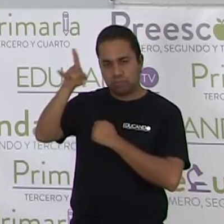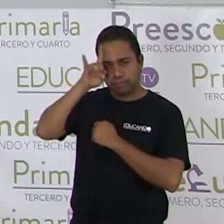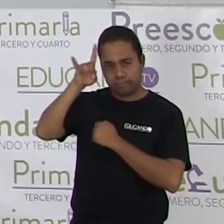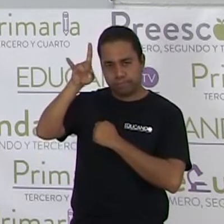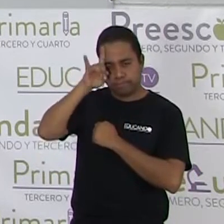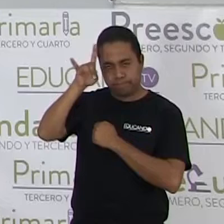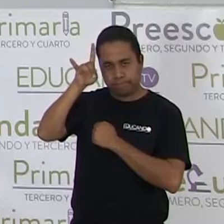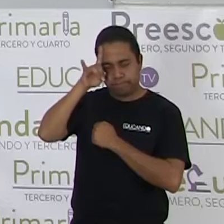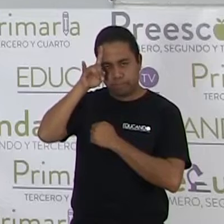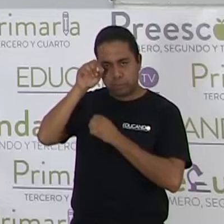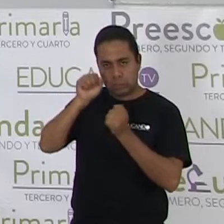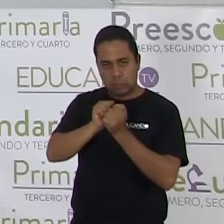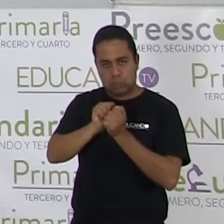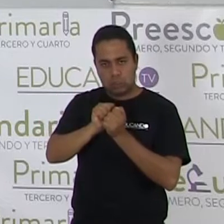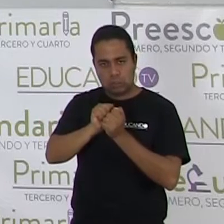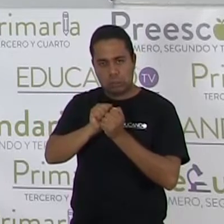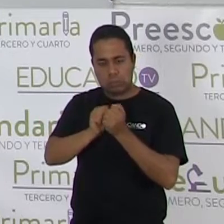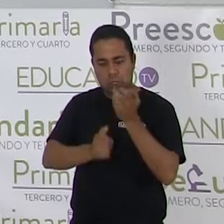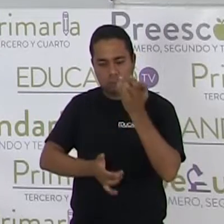Mucho cuidado, ¿eh?